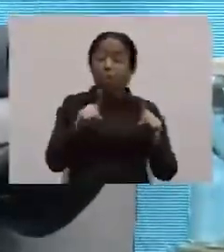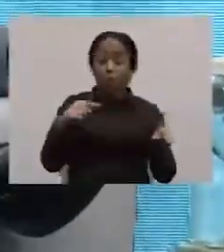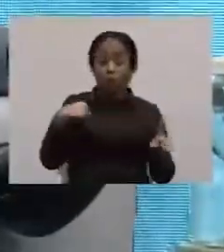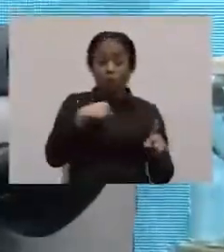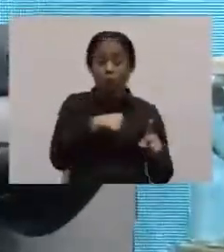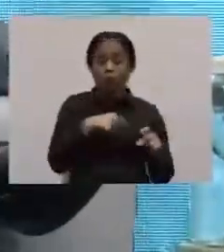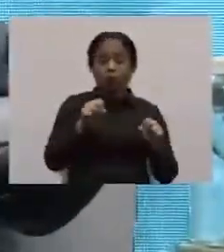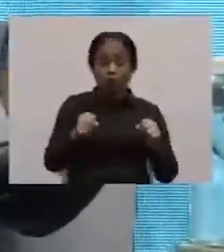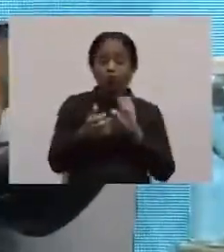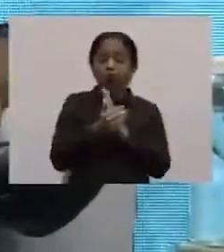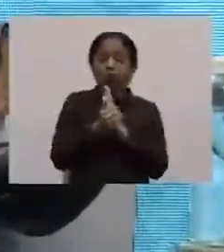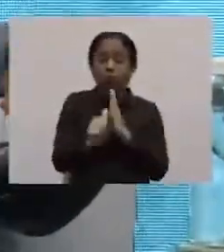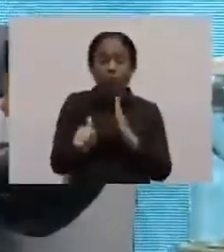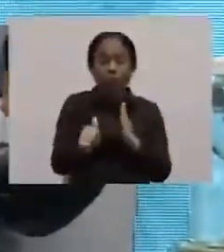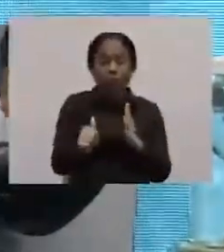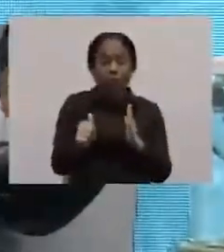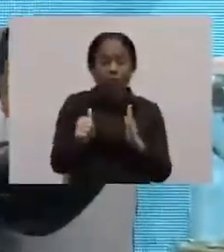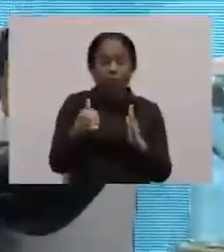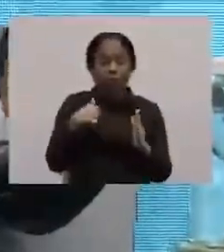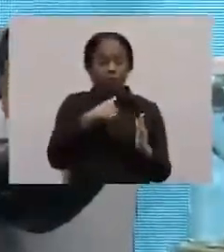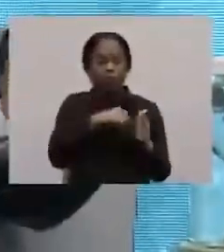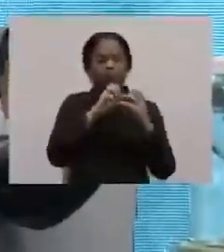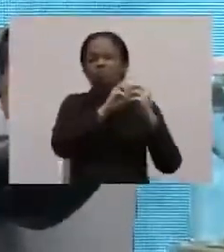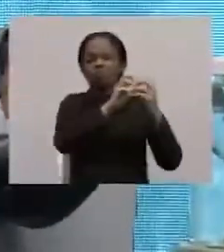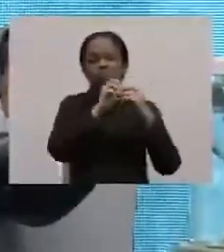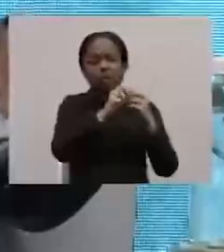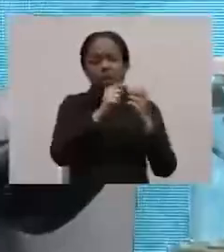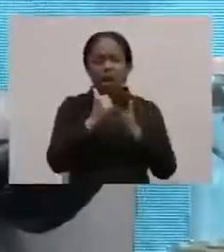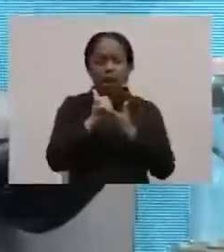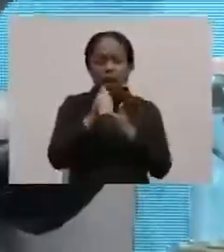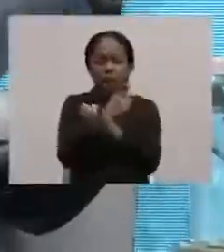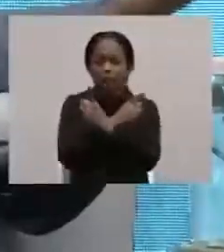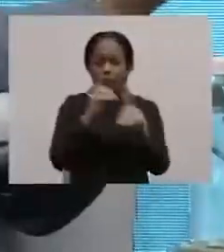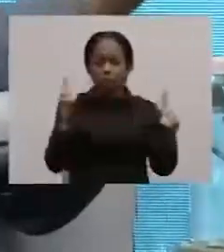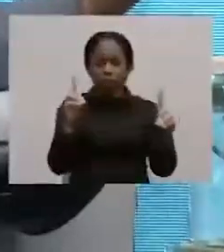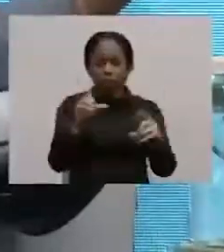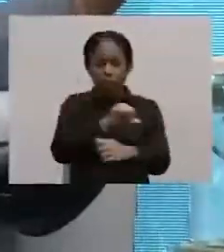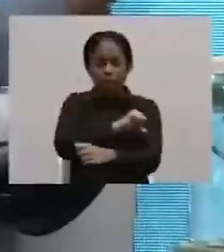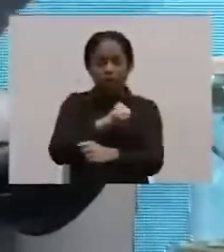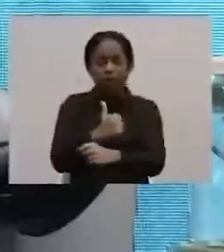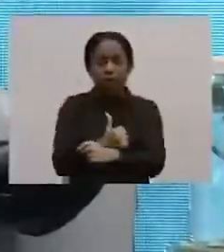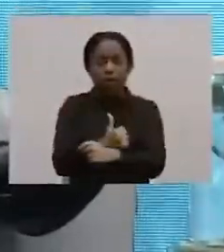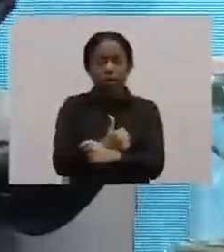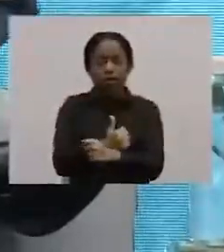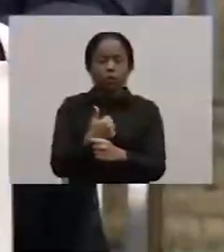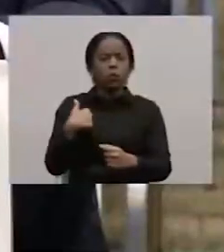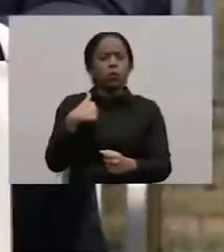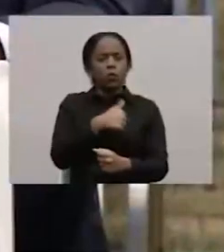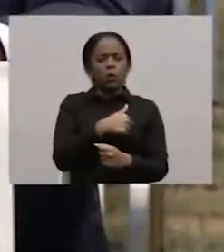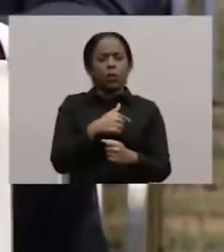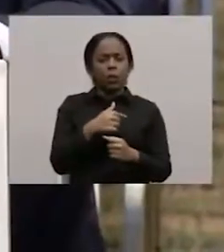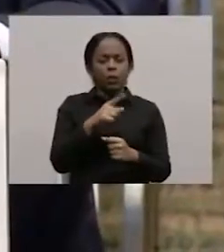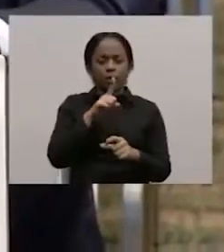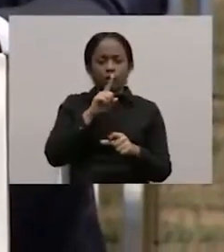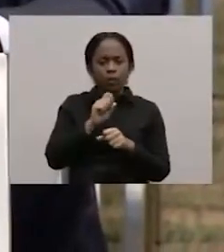somos capaces de derramar sangre defendiendo los valores democráticos que ese autoritarismo niega. O sea, somos